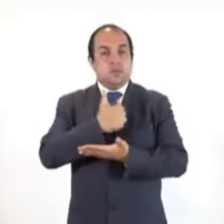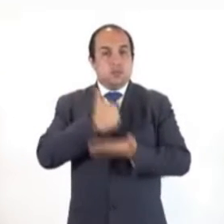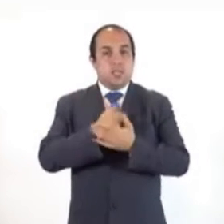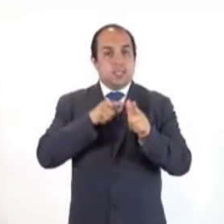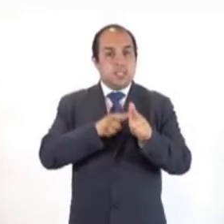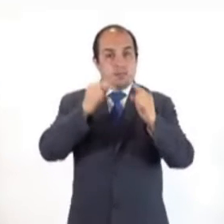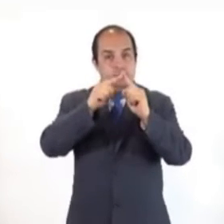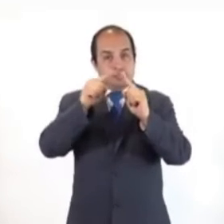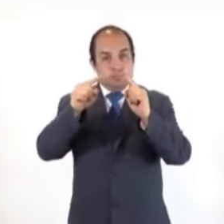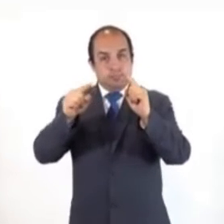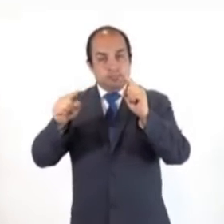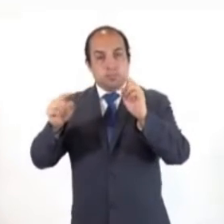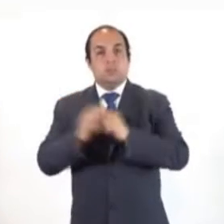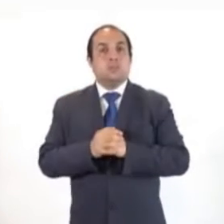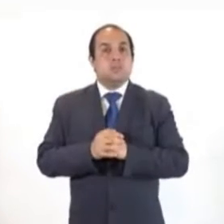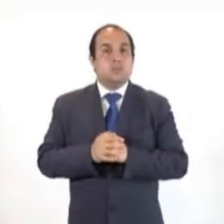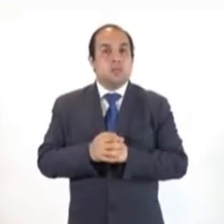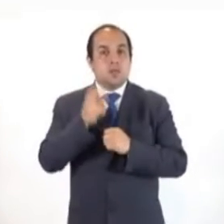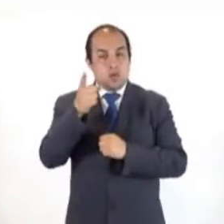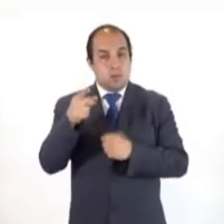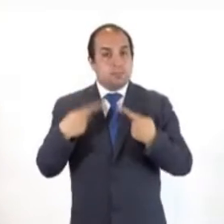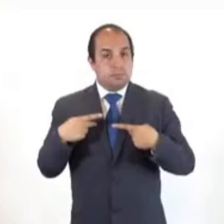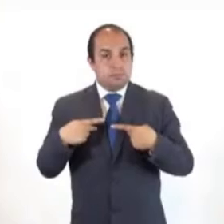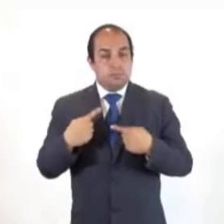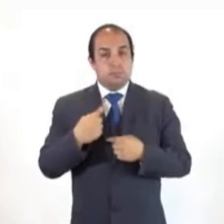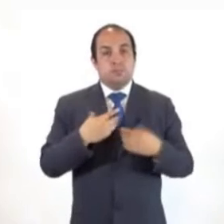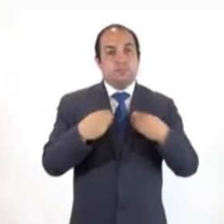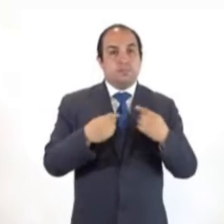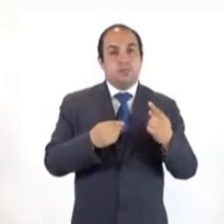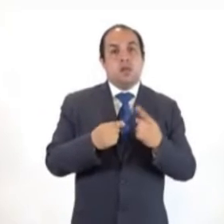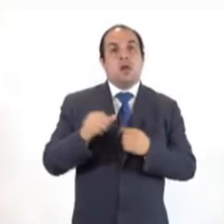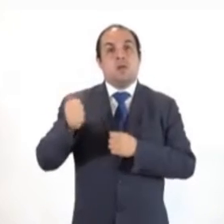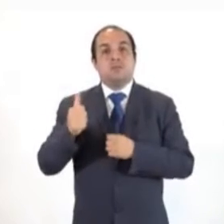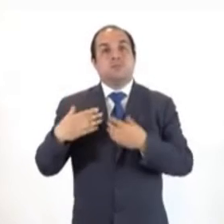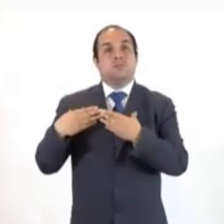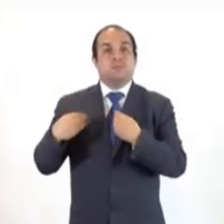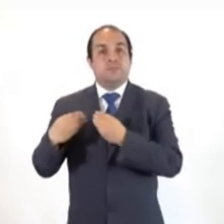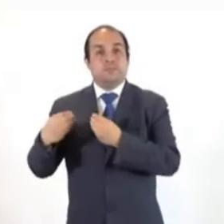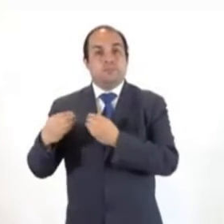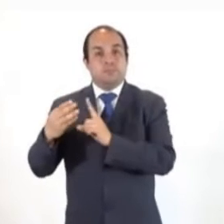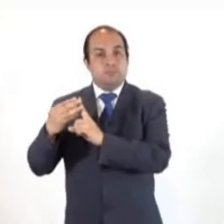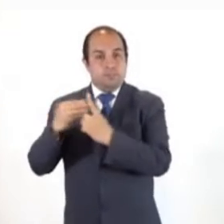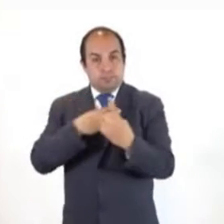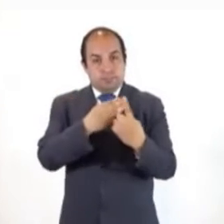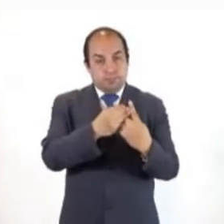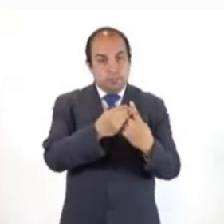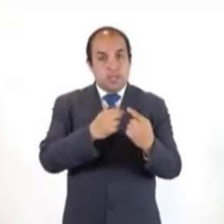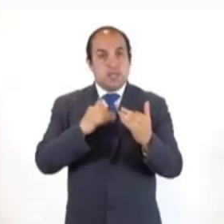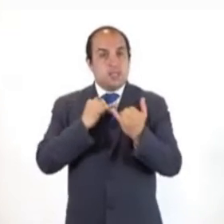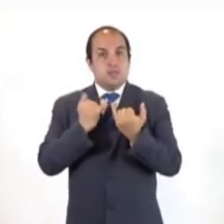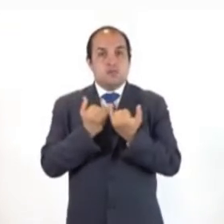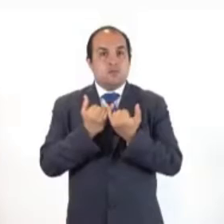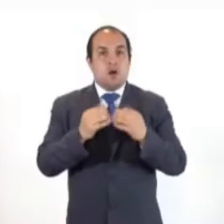siga bajando, que es de 1, que es una persona contagiada, contagia a una persona más y se mantiene esa tendencia sin crecer ni bajar del